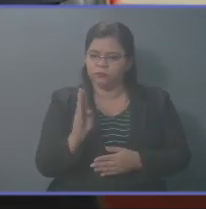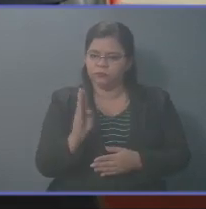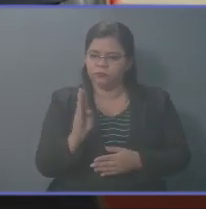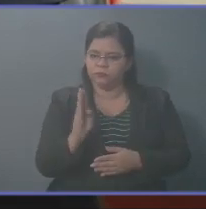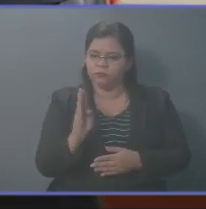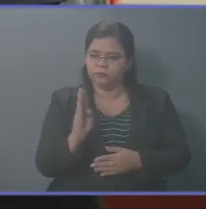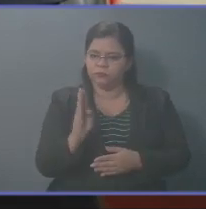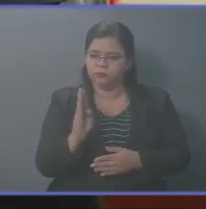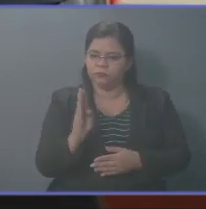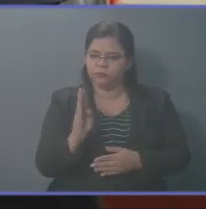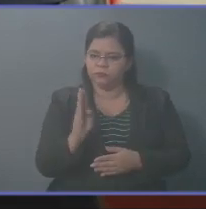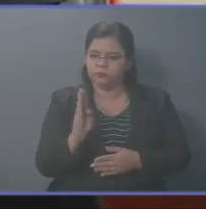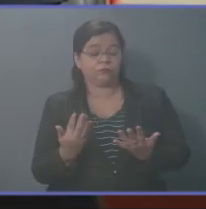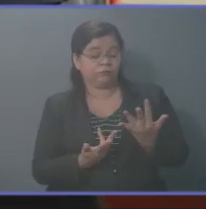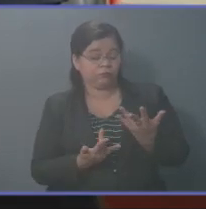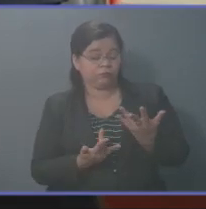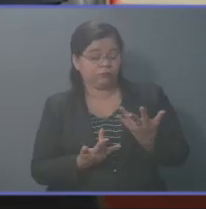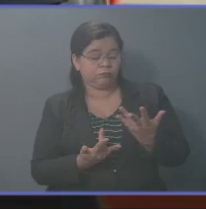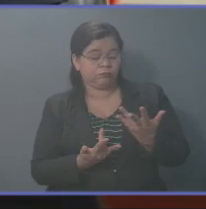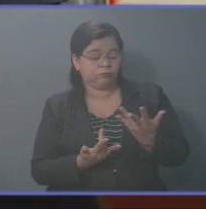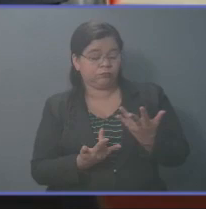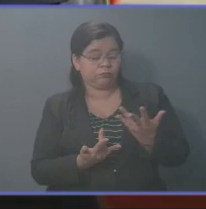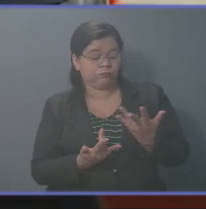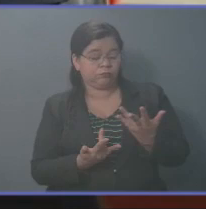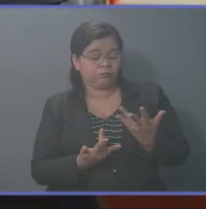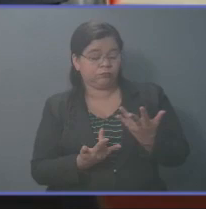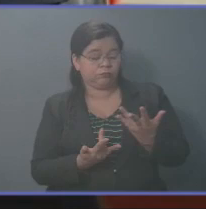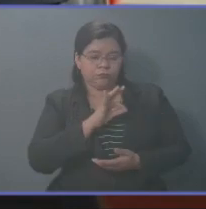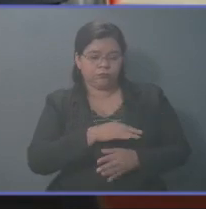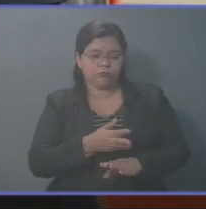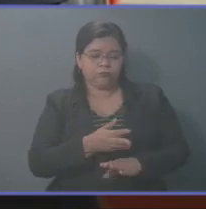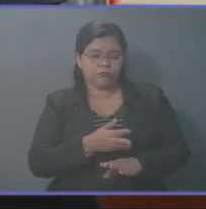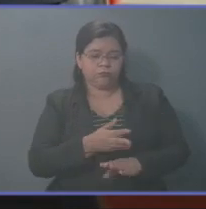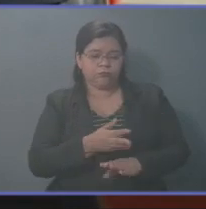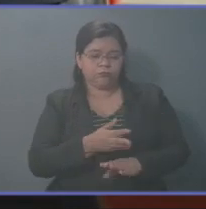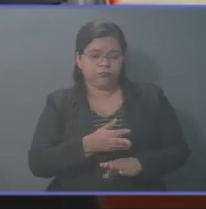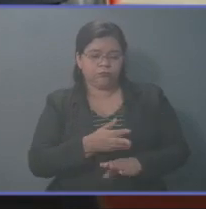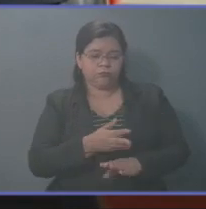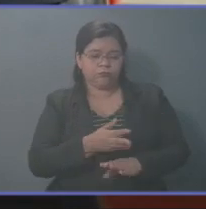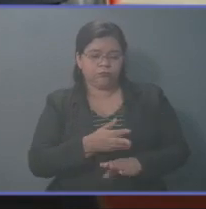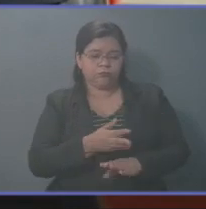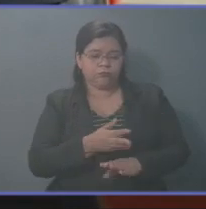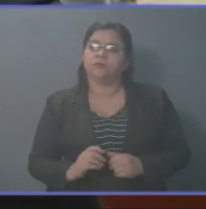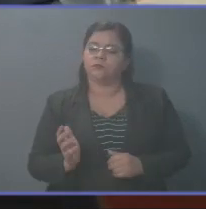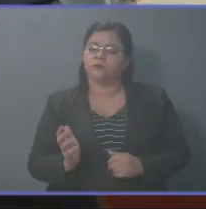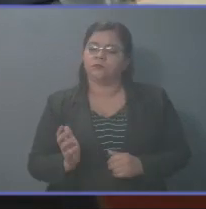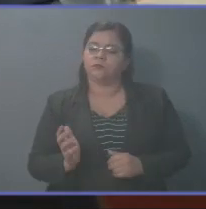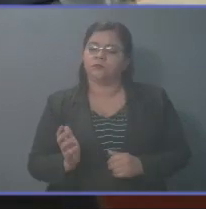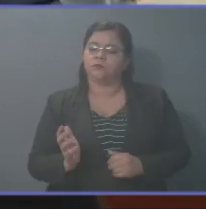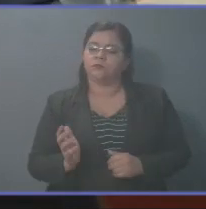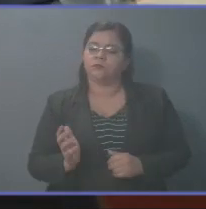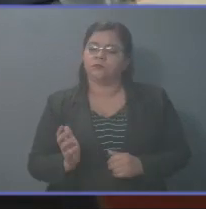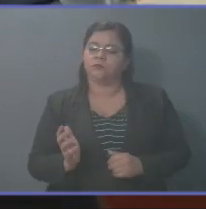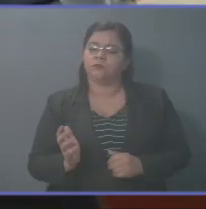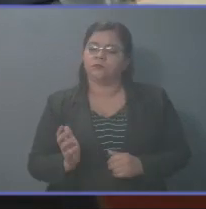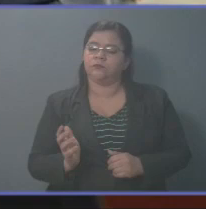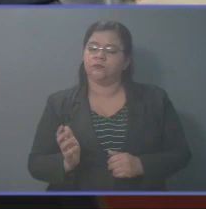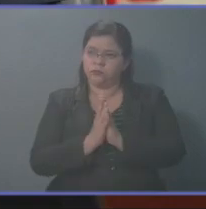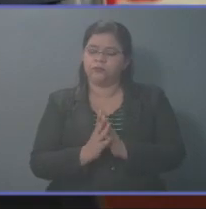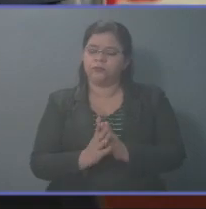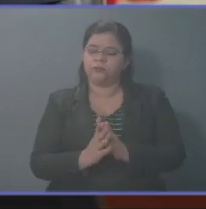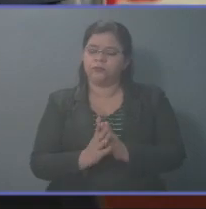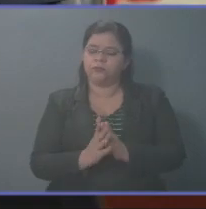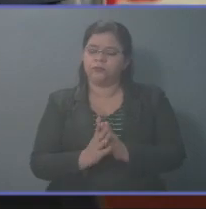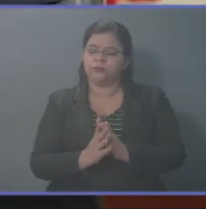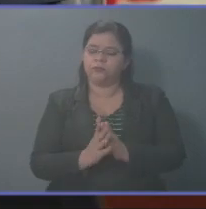país. En espera de una respuesta favorable y analizando el beneficio que lo anterior genera para la población usuaria del transporte colectivo, solicitamos que esa